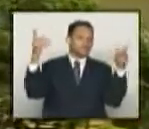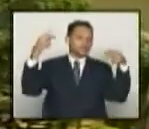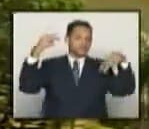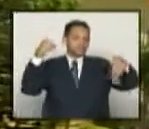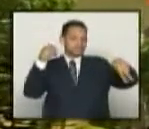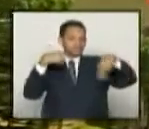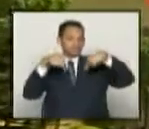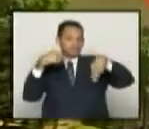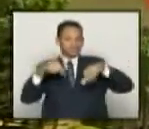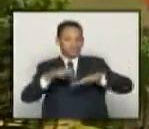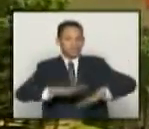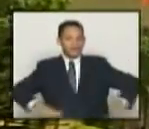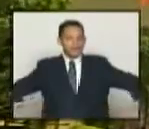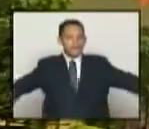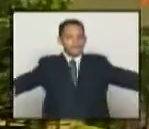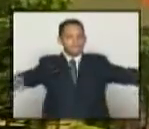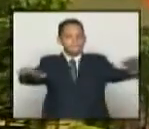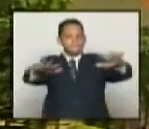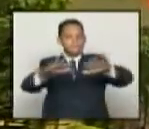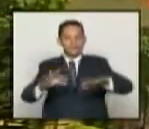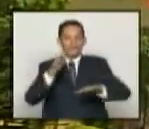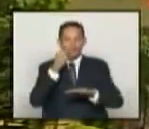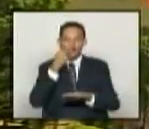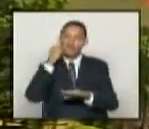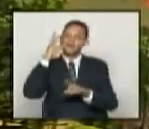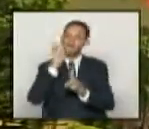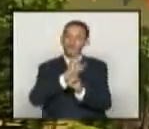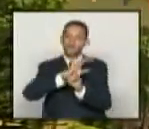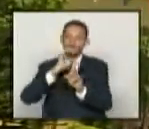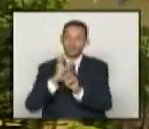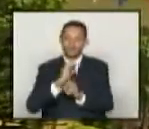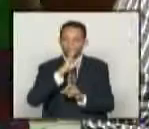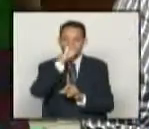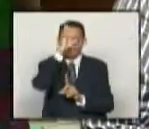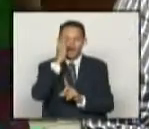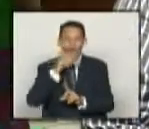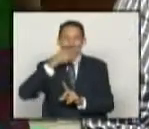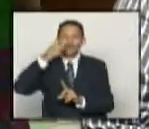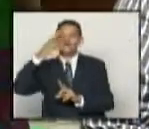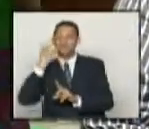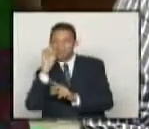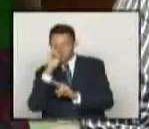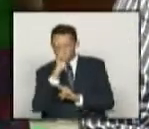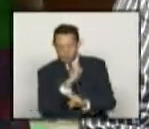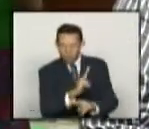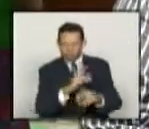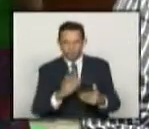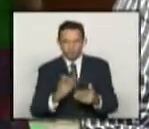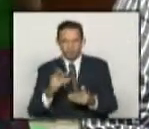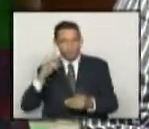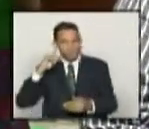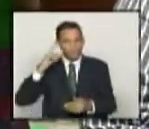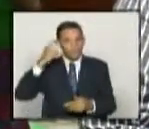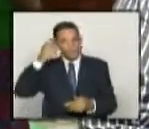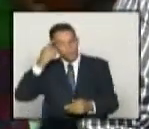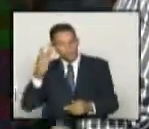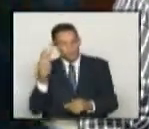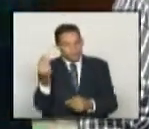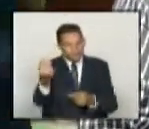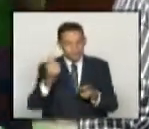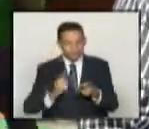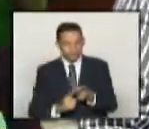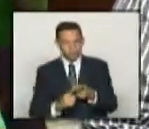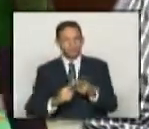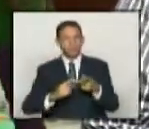es paisaje cultural cafetero. Vamos a tener presencia pues también de todos los entes gubernamentales, vamos a tener importantes